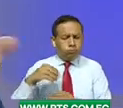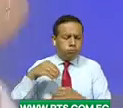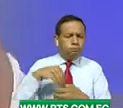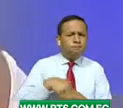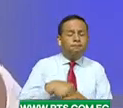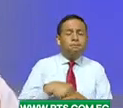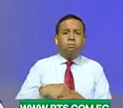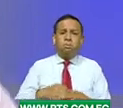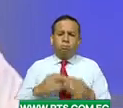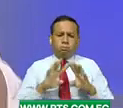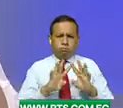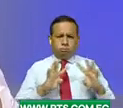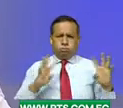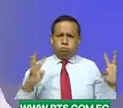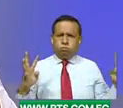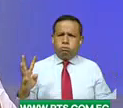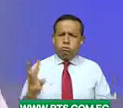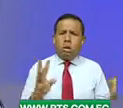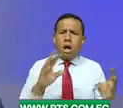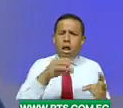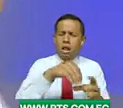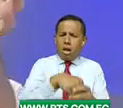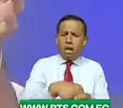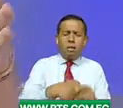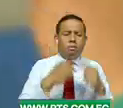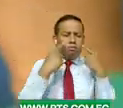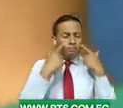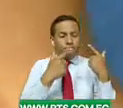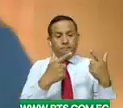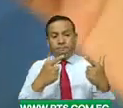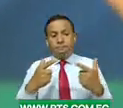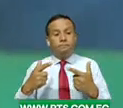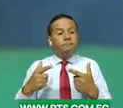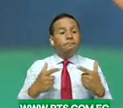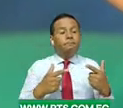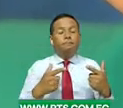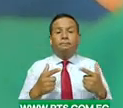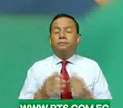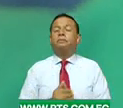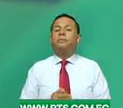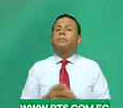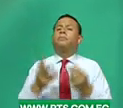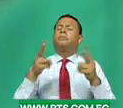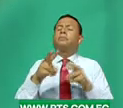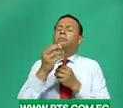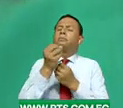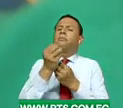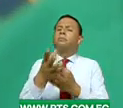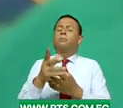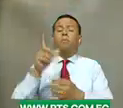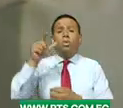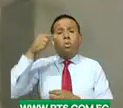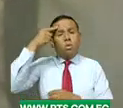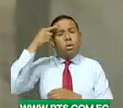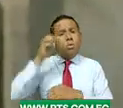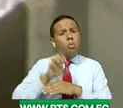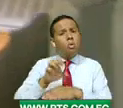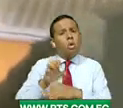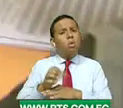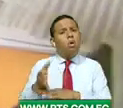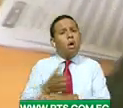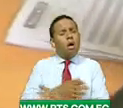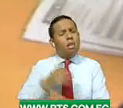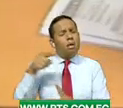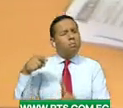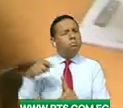ejército acampando ahí adentro del sistema penitenciario. Por otro lado, informó que el gobierno cumplirá su objetivo antes de